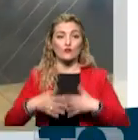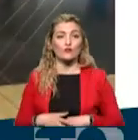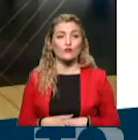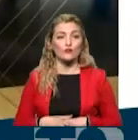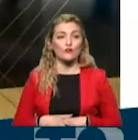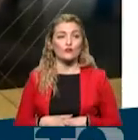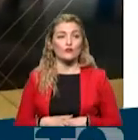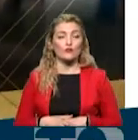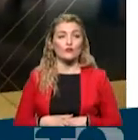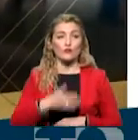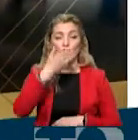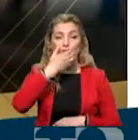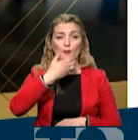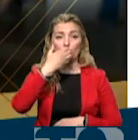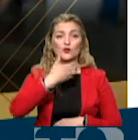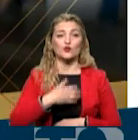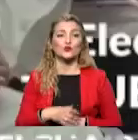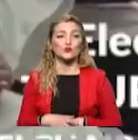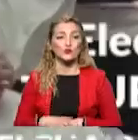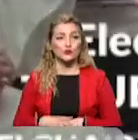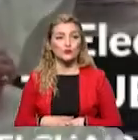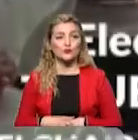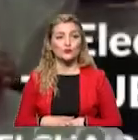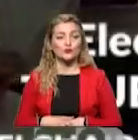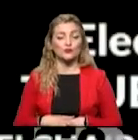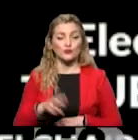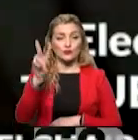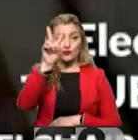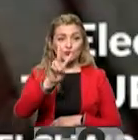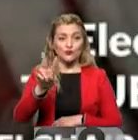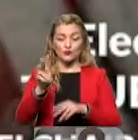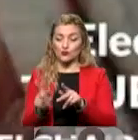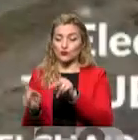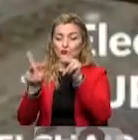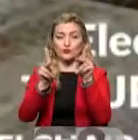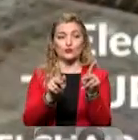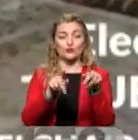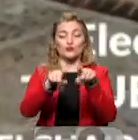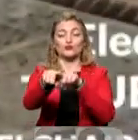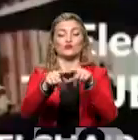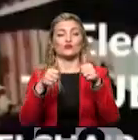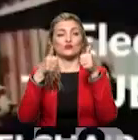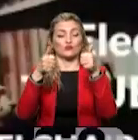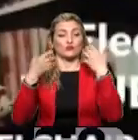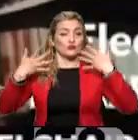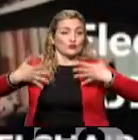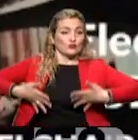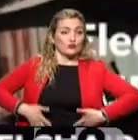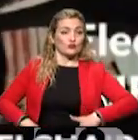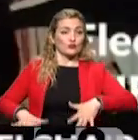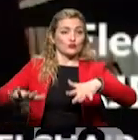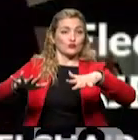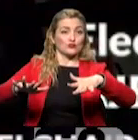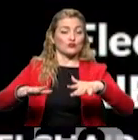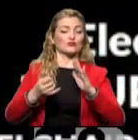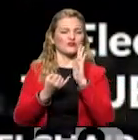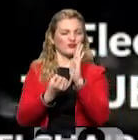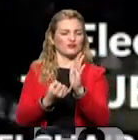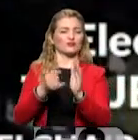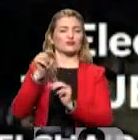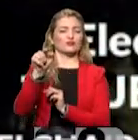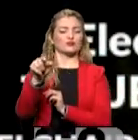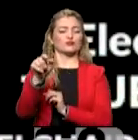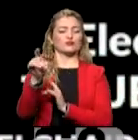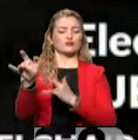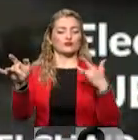Guayaquil, Verónica Villasís, Ambato. Este viernes se tiene previsto que la elección del traje típico se desarrolle en el Teatro Sucre